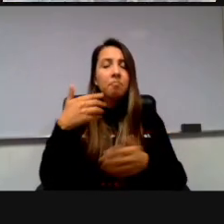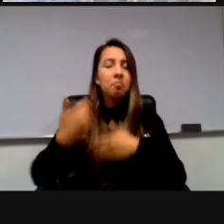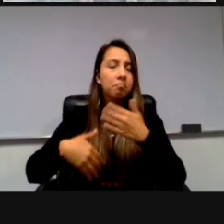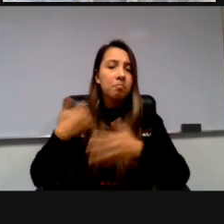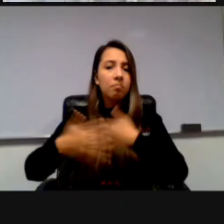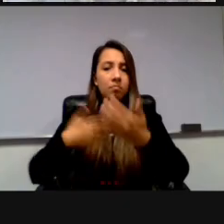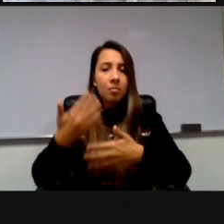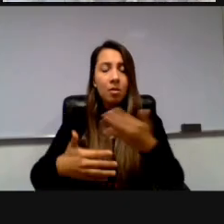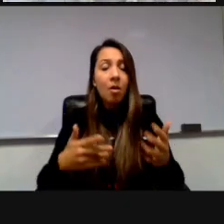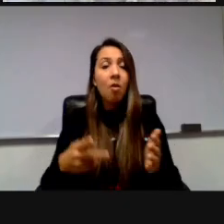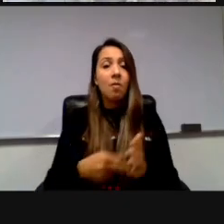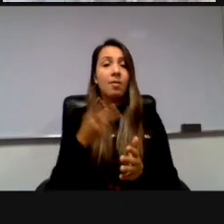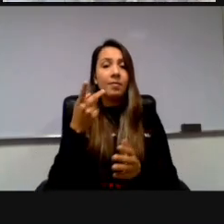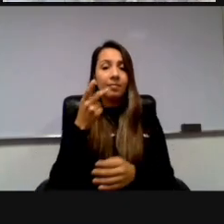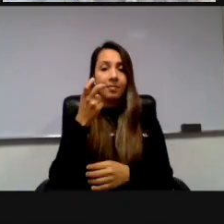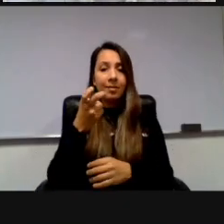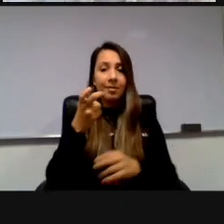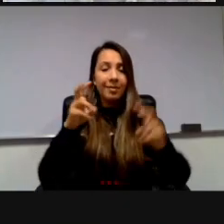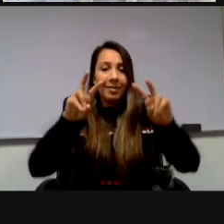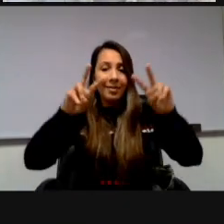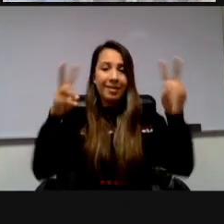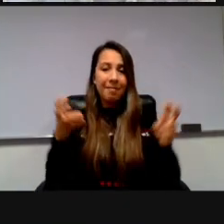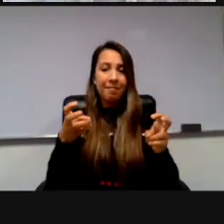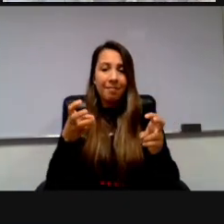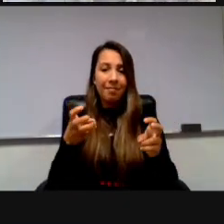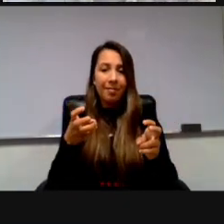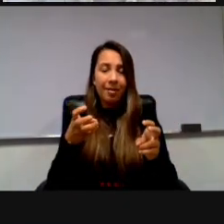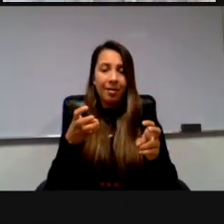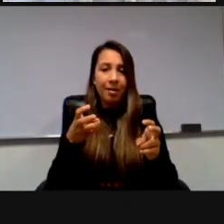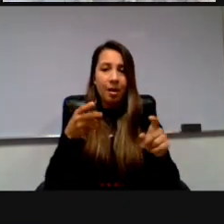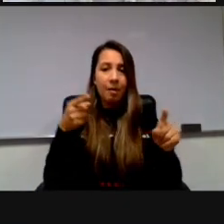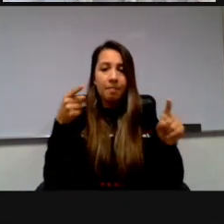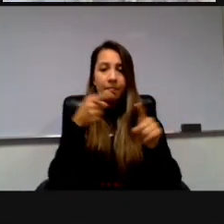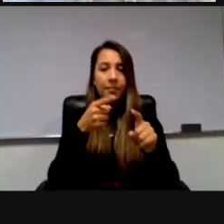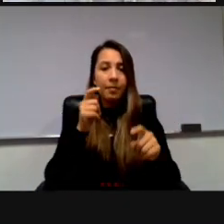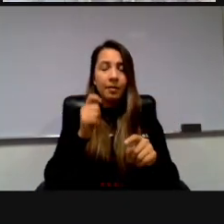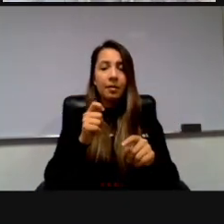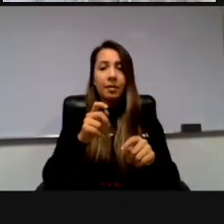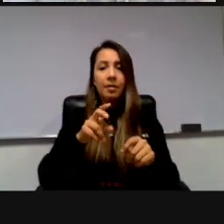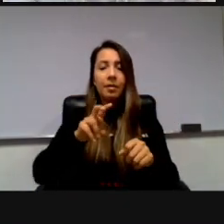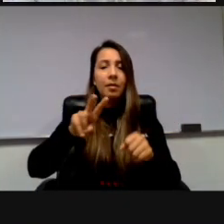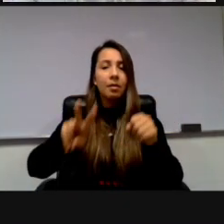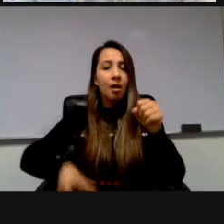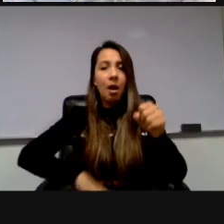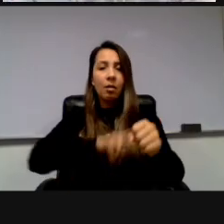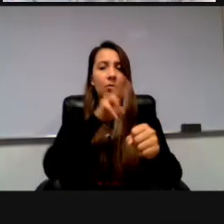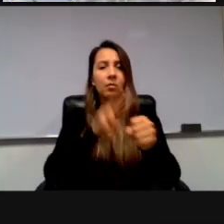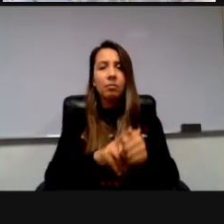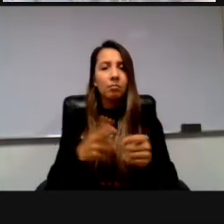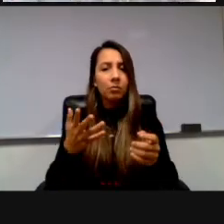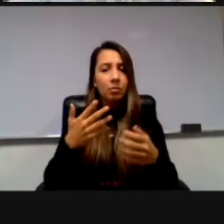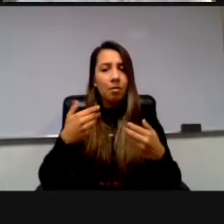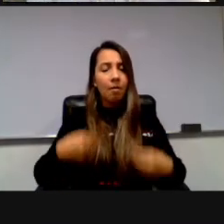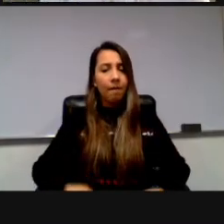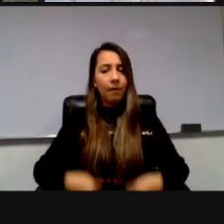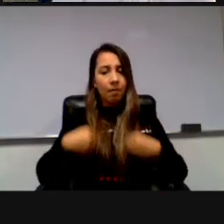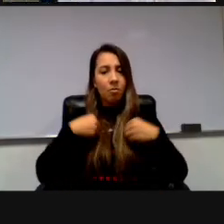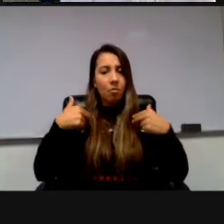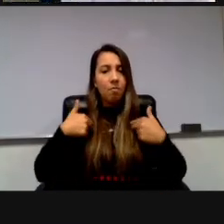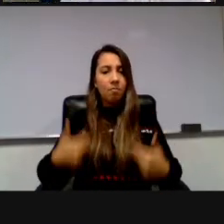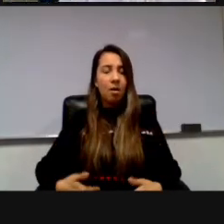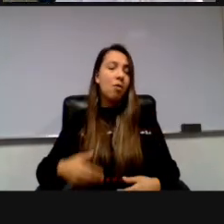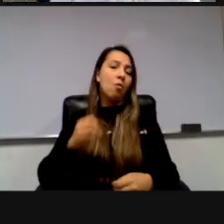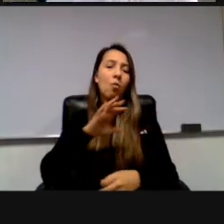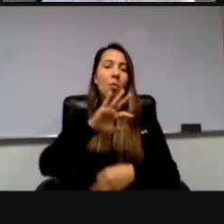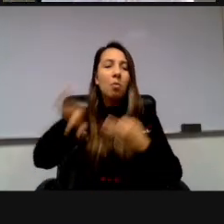¿no? Que es el tema acerca de la naturaleza del último ancestro común de todos los seres vivos, ¿no? Ahora